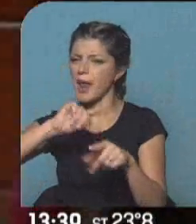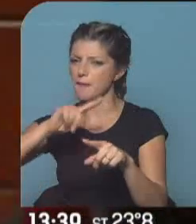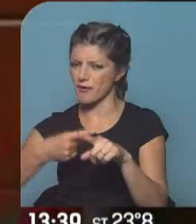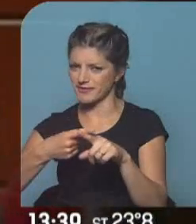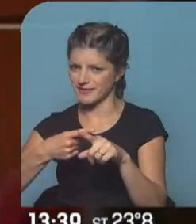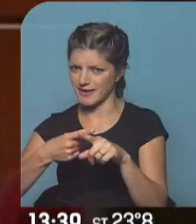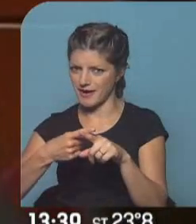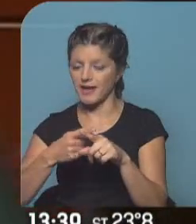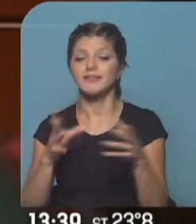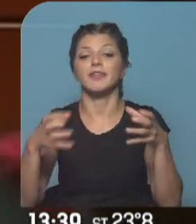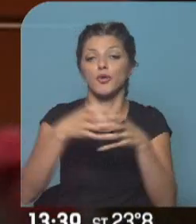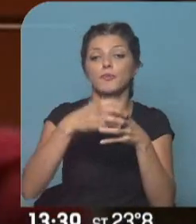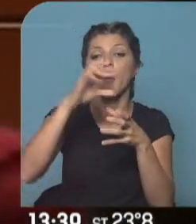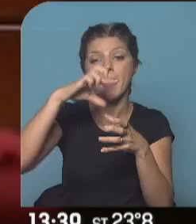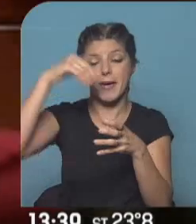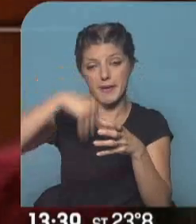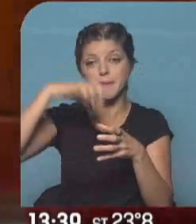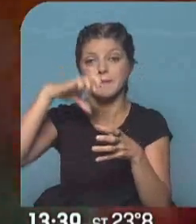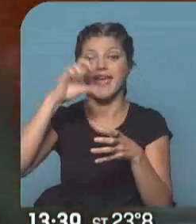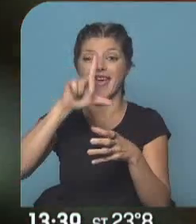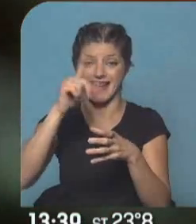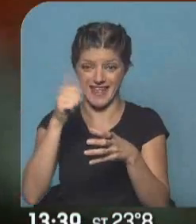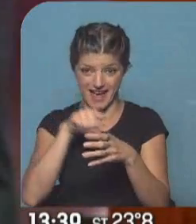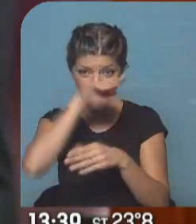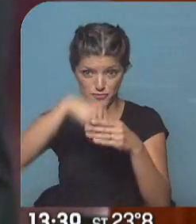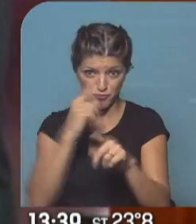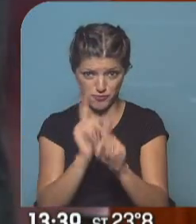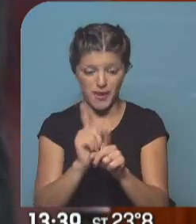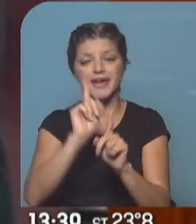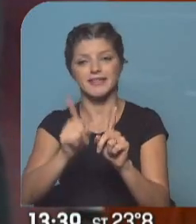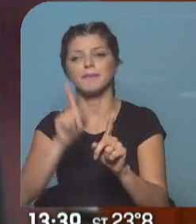angoleña desde el MPLA y su peso en las empresas del Estado.